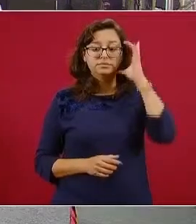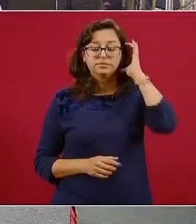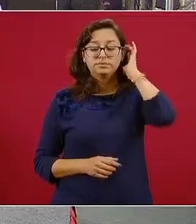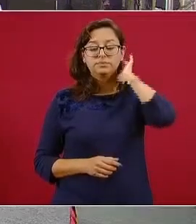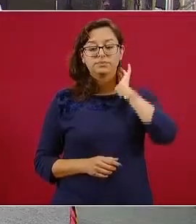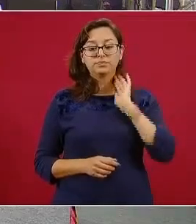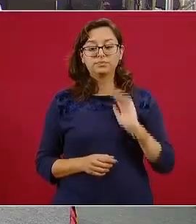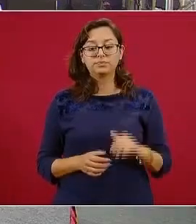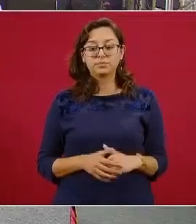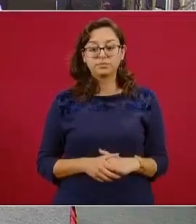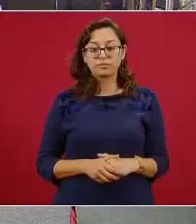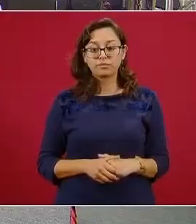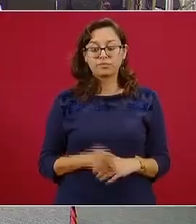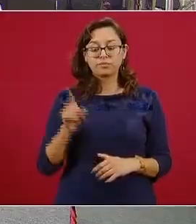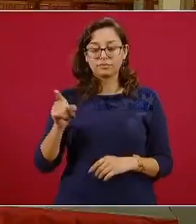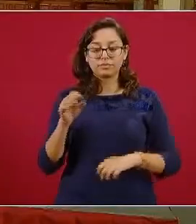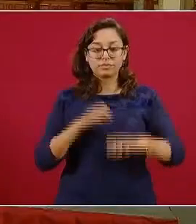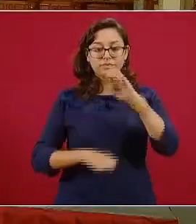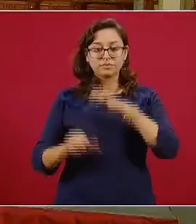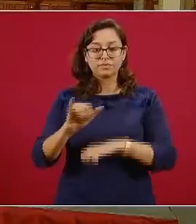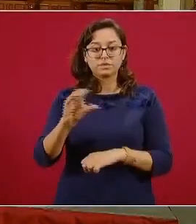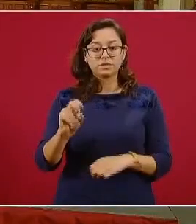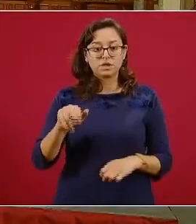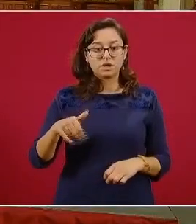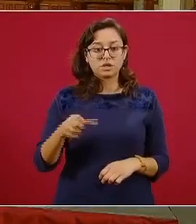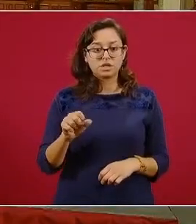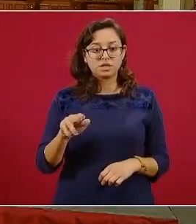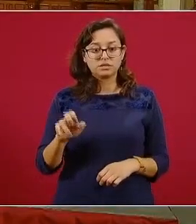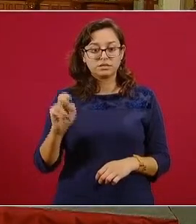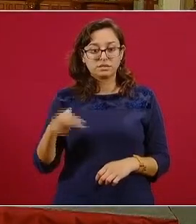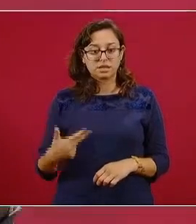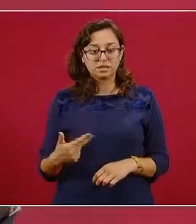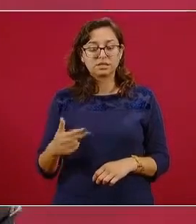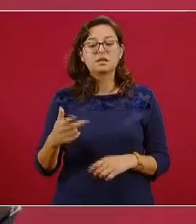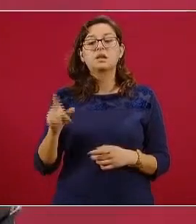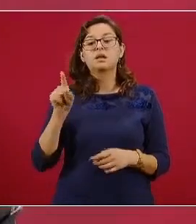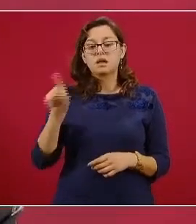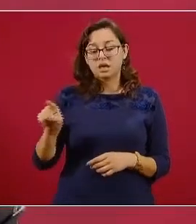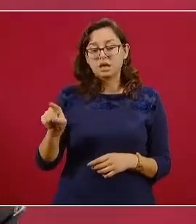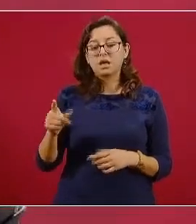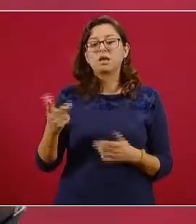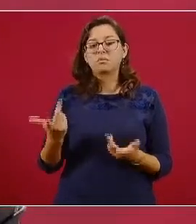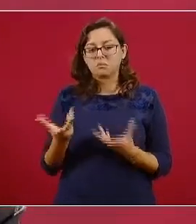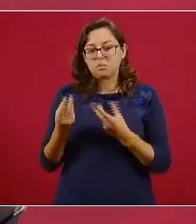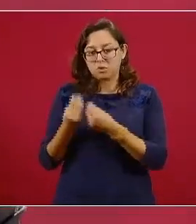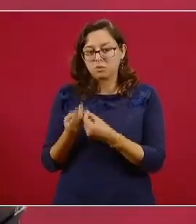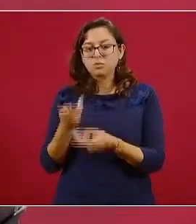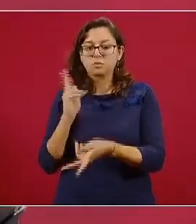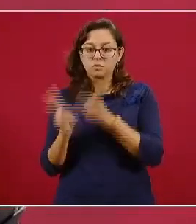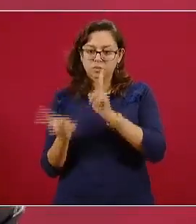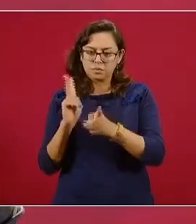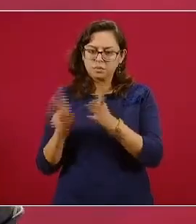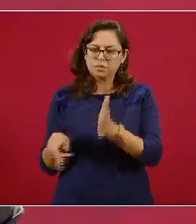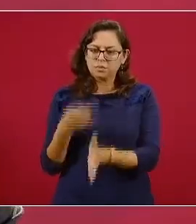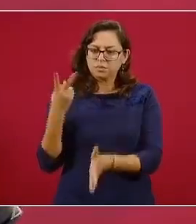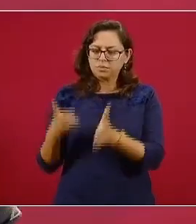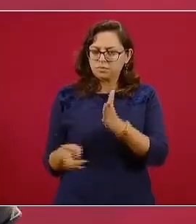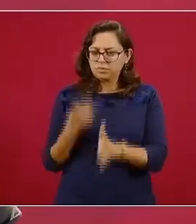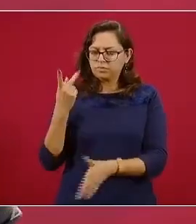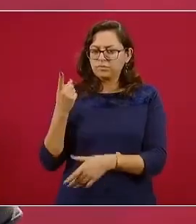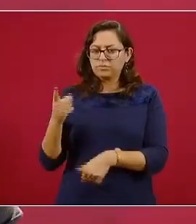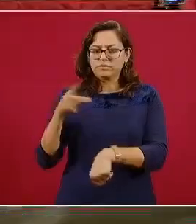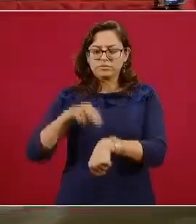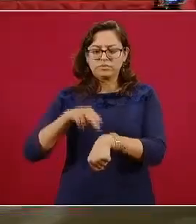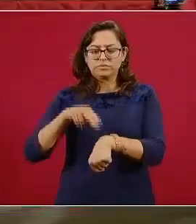Aquí estamos hablando de la empresa Janssen, que es del corporativo Johnson & Johnson, y es con quien hemos tenido estas conversaciones, coordinadas por el